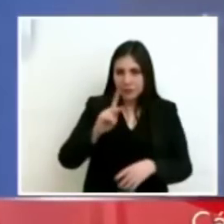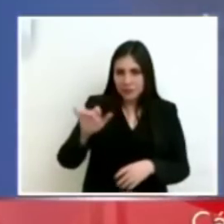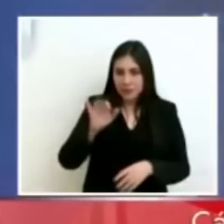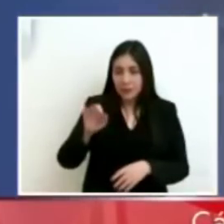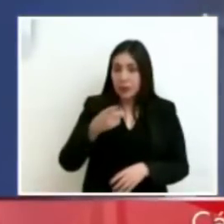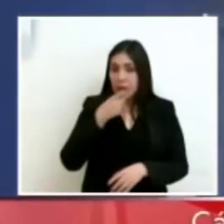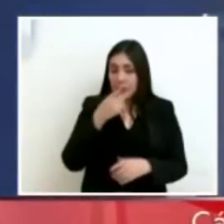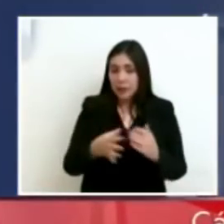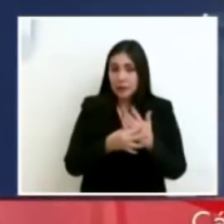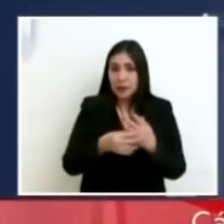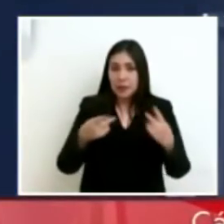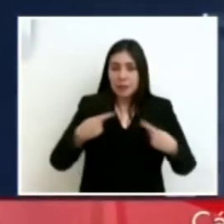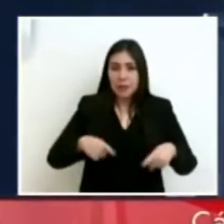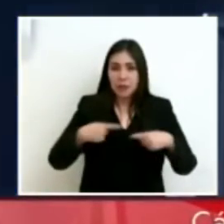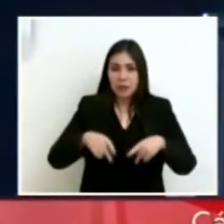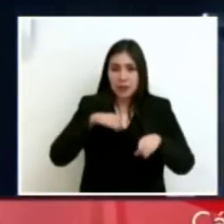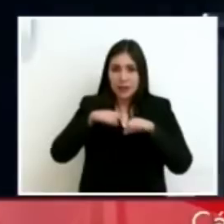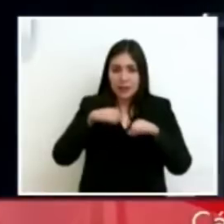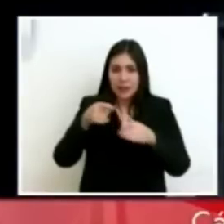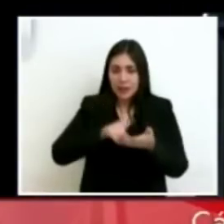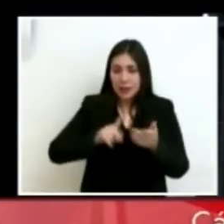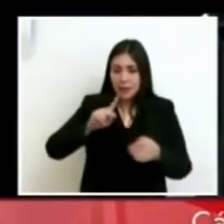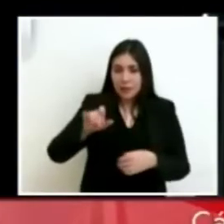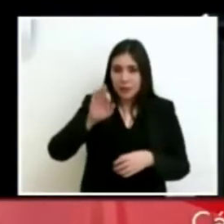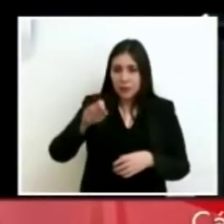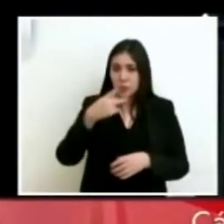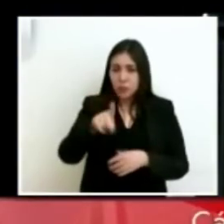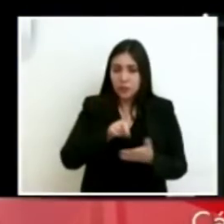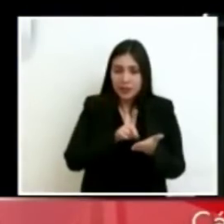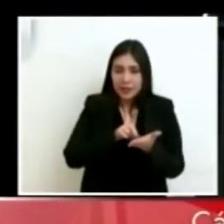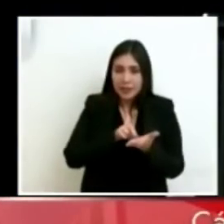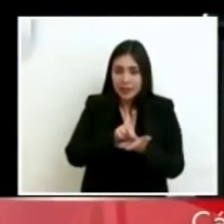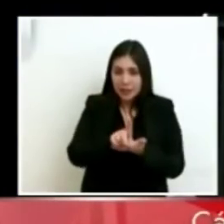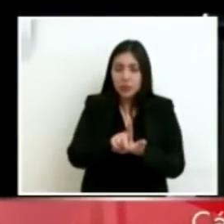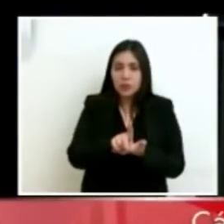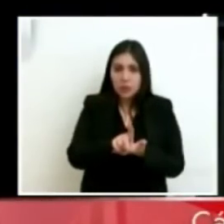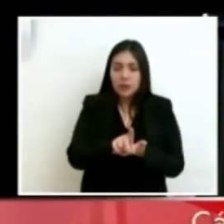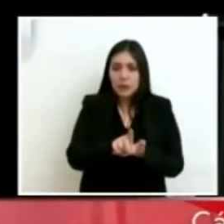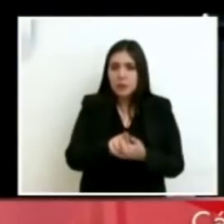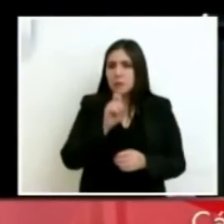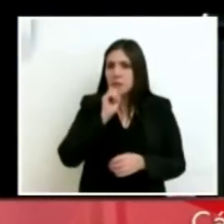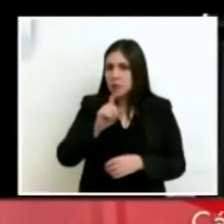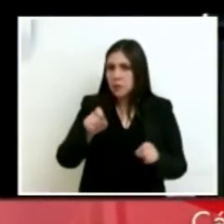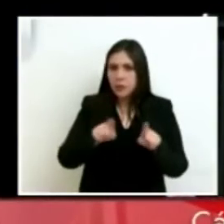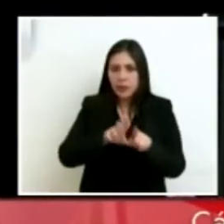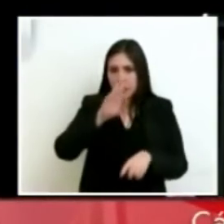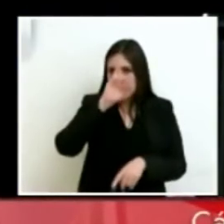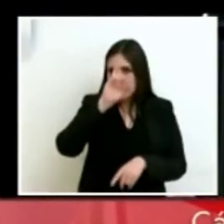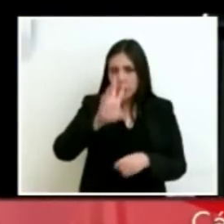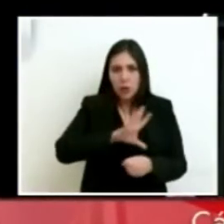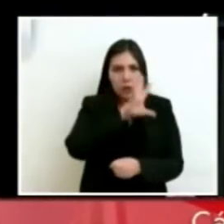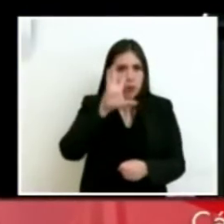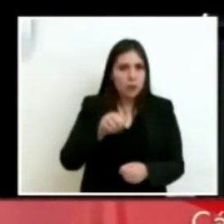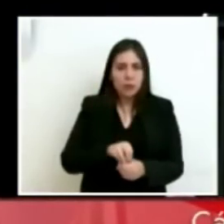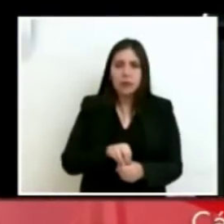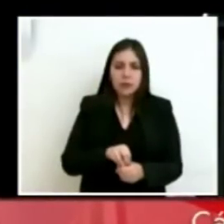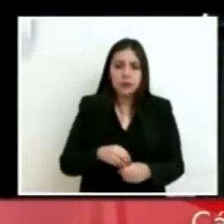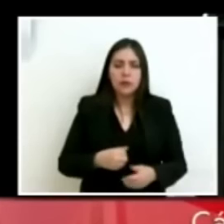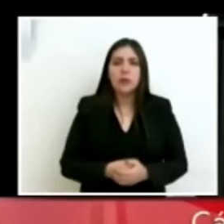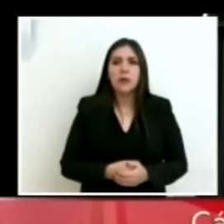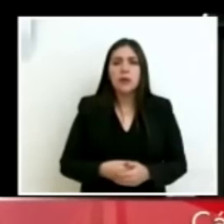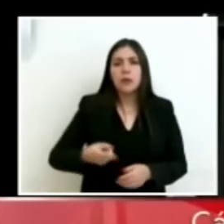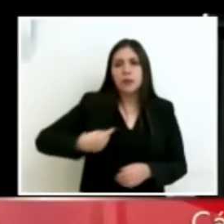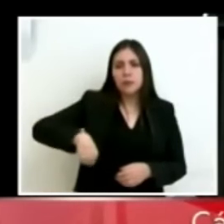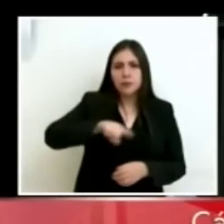las personas trabajadoras de este poder, de la Federación y de las entidades federativas serán respetados en su totalidad.